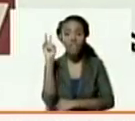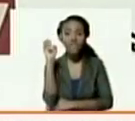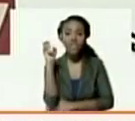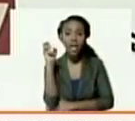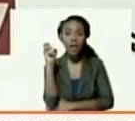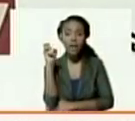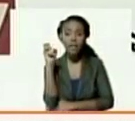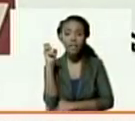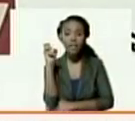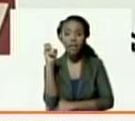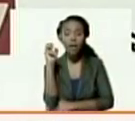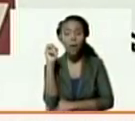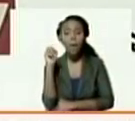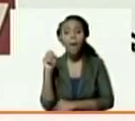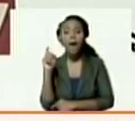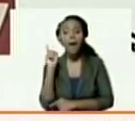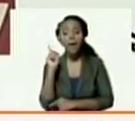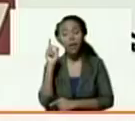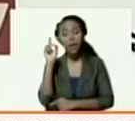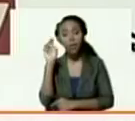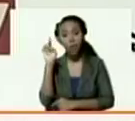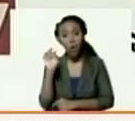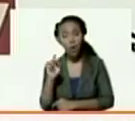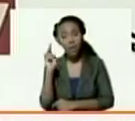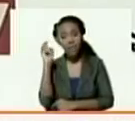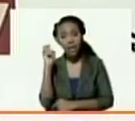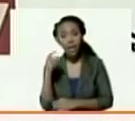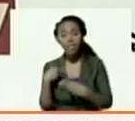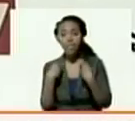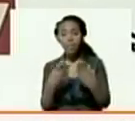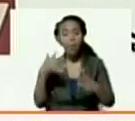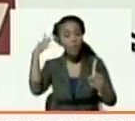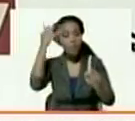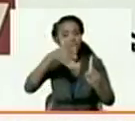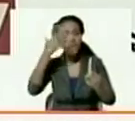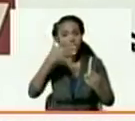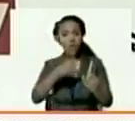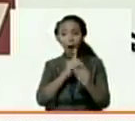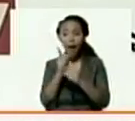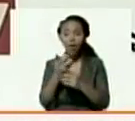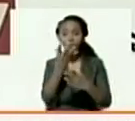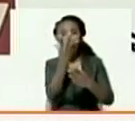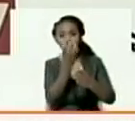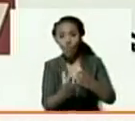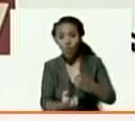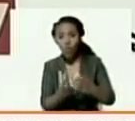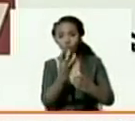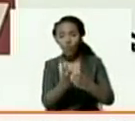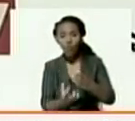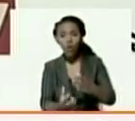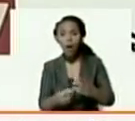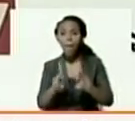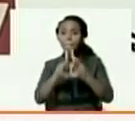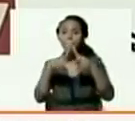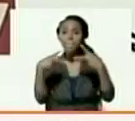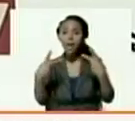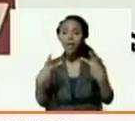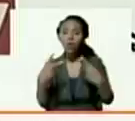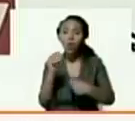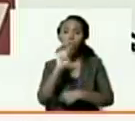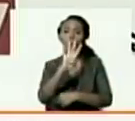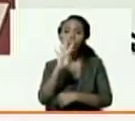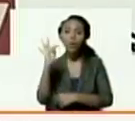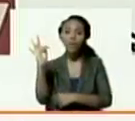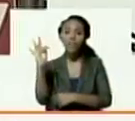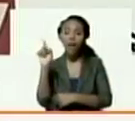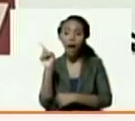boletín de nuestro partido el día viernes, y hemos dado instrucciones para que allí se descargue también el periódico 4F. De